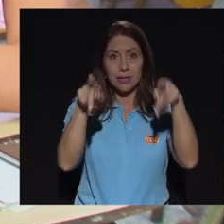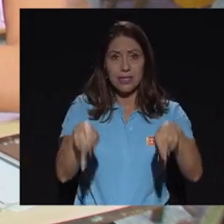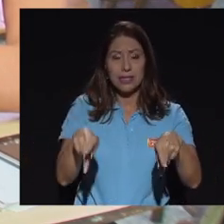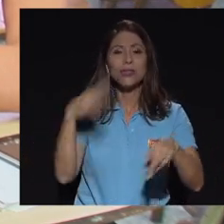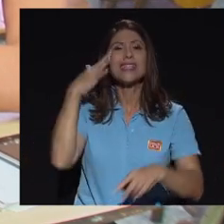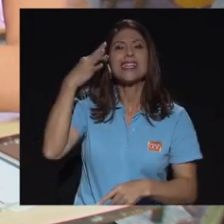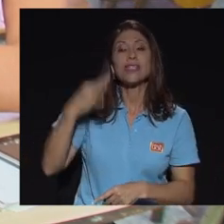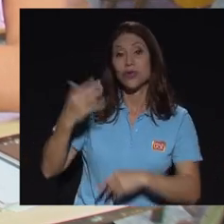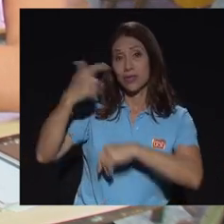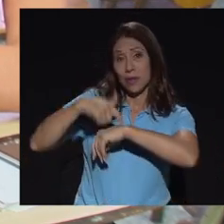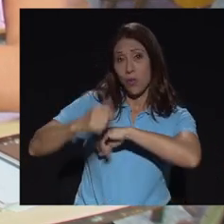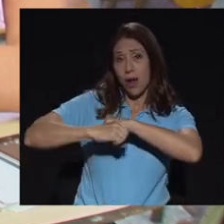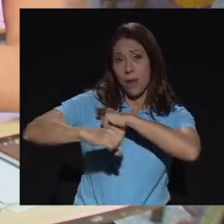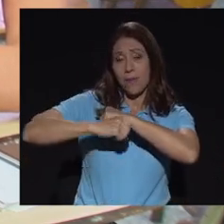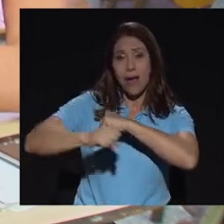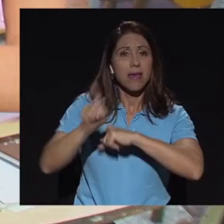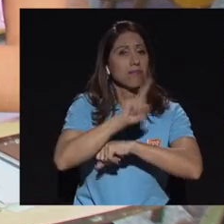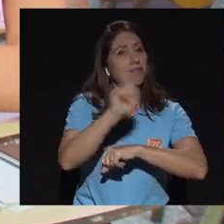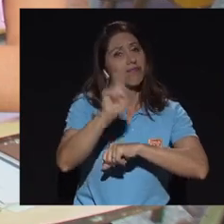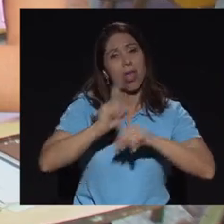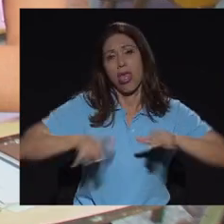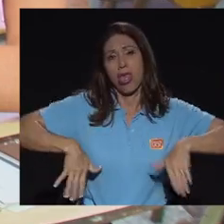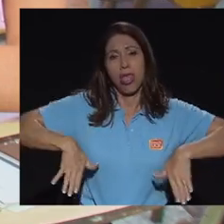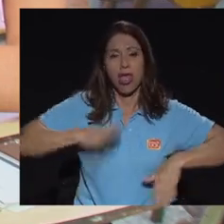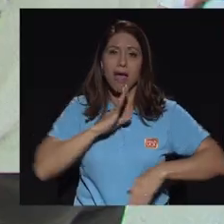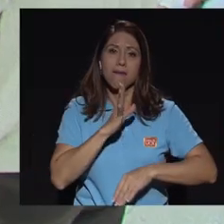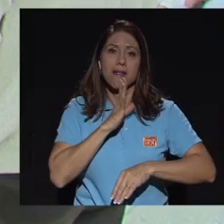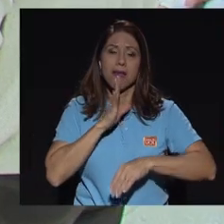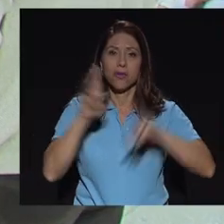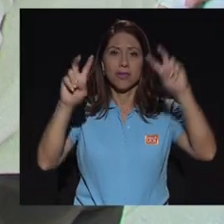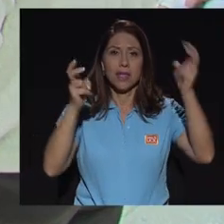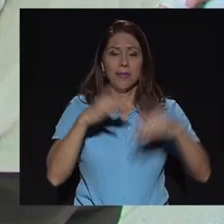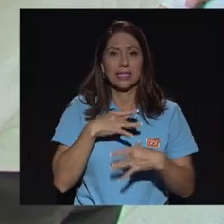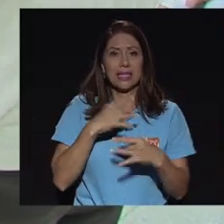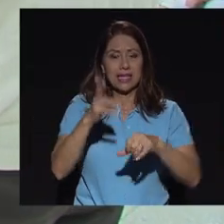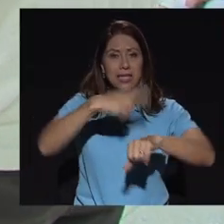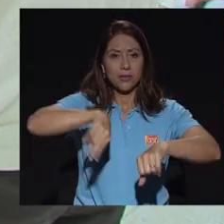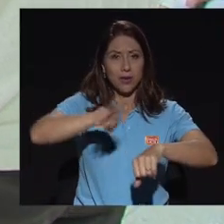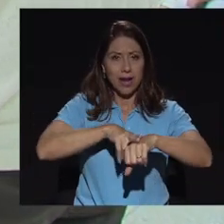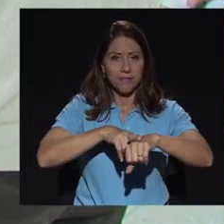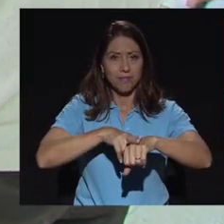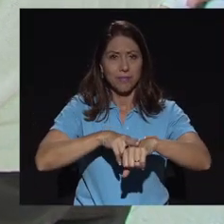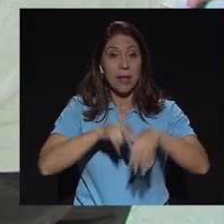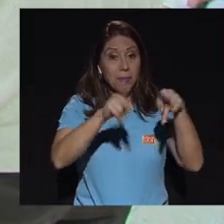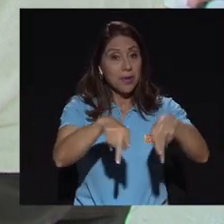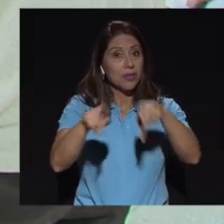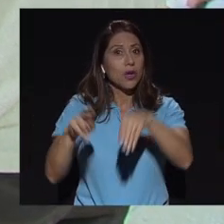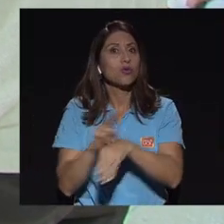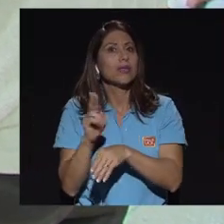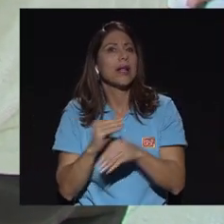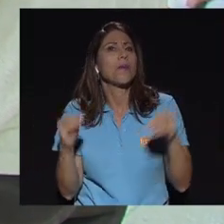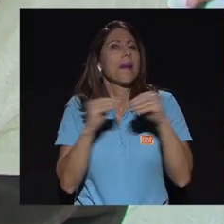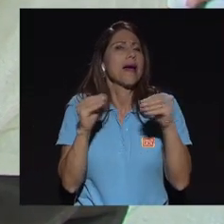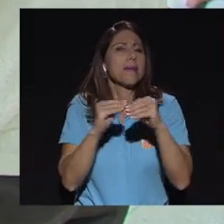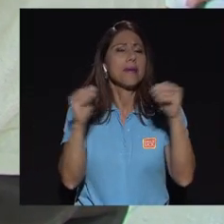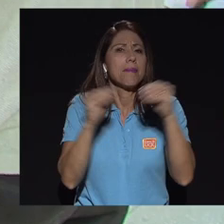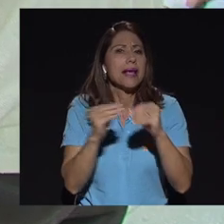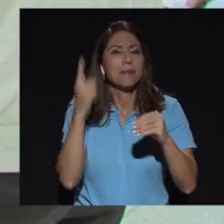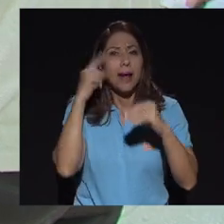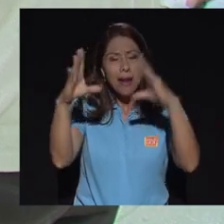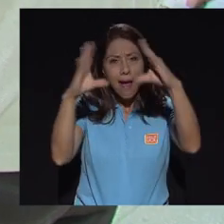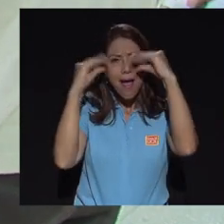campaña no se había hablado sobre temas de interés nacional. El medio más utilizado por los ciudadanos para informarse fue la